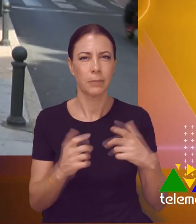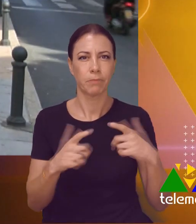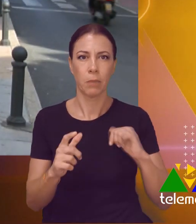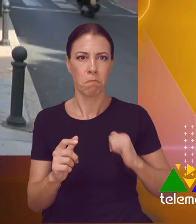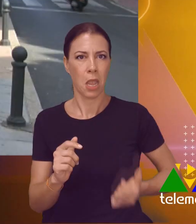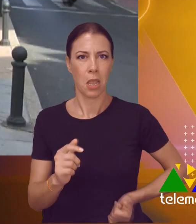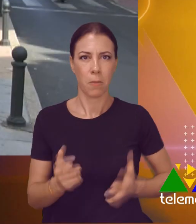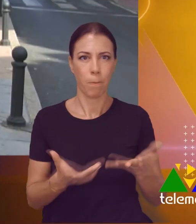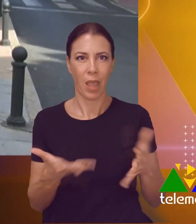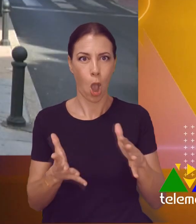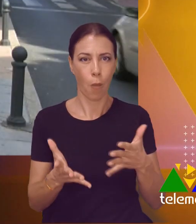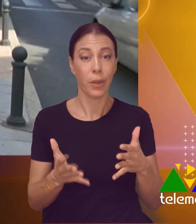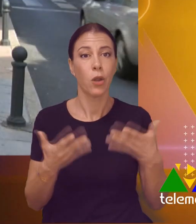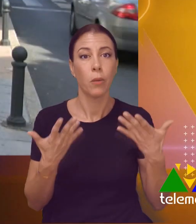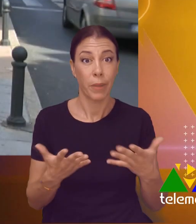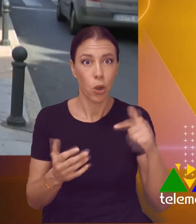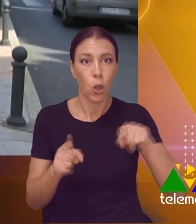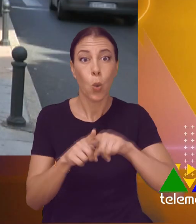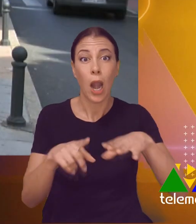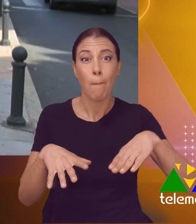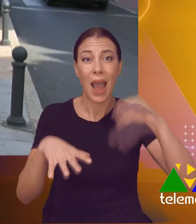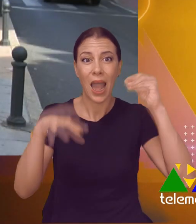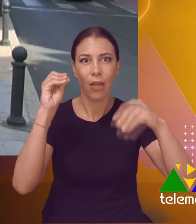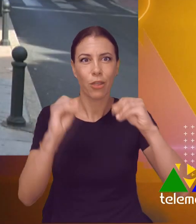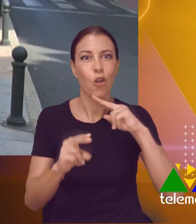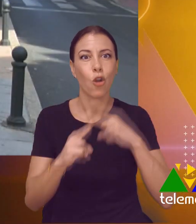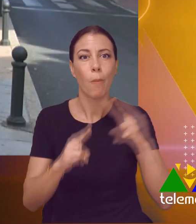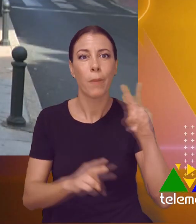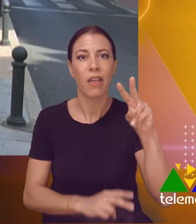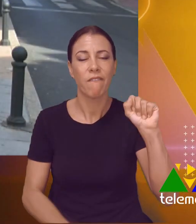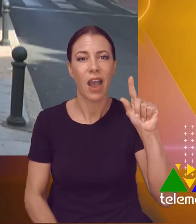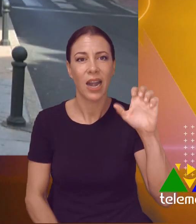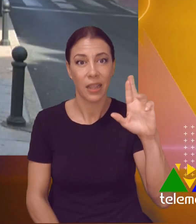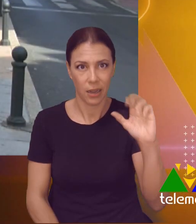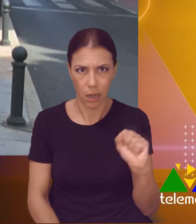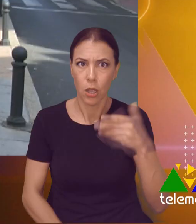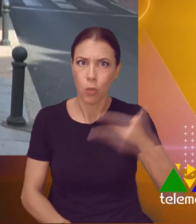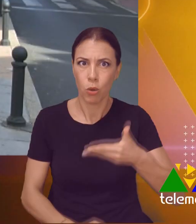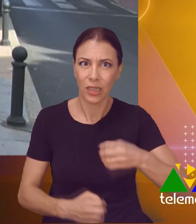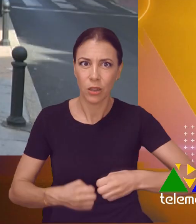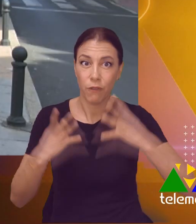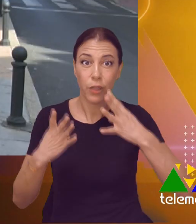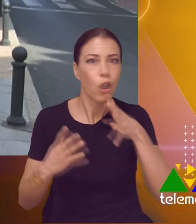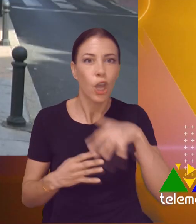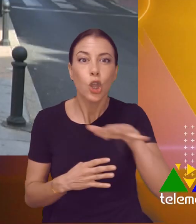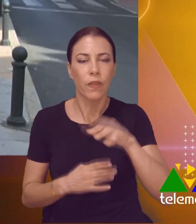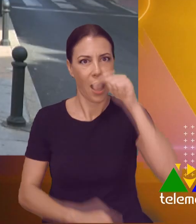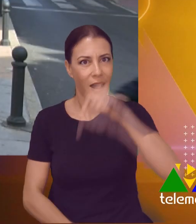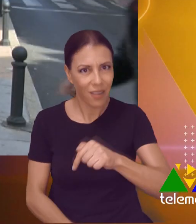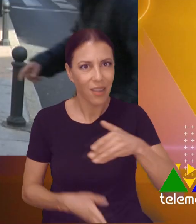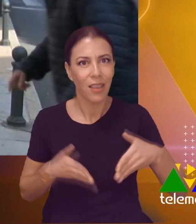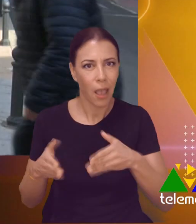como el Palacio de los Valeras, hubo importantes edificios que estuvieron situados en el Camino de Las Cañas. El Camino de Las Cañas adquirió con el paso del